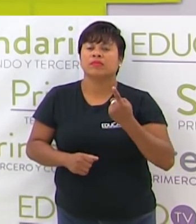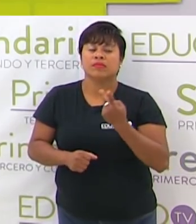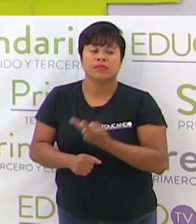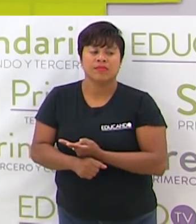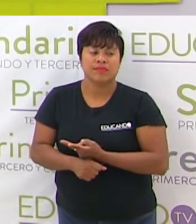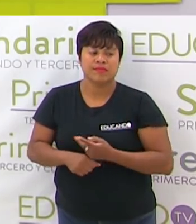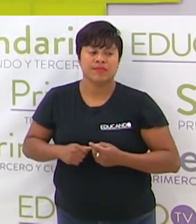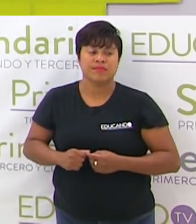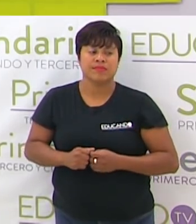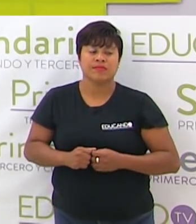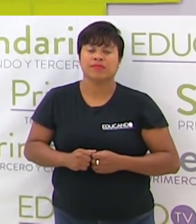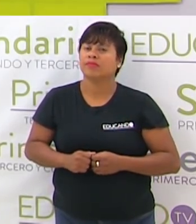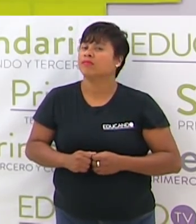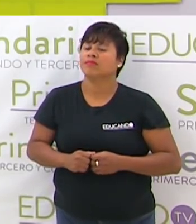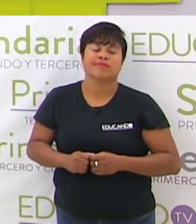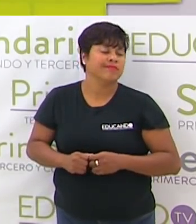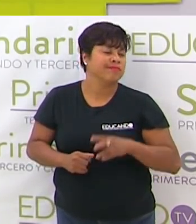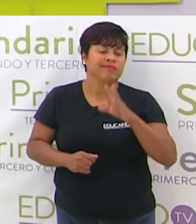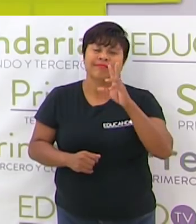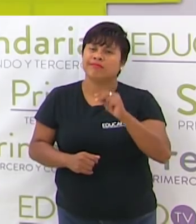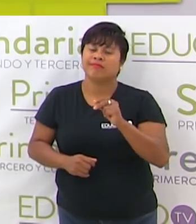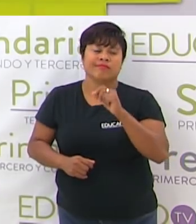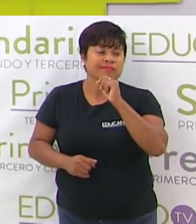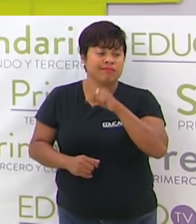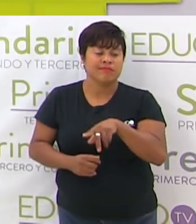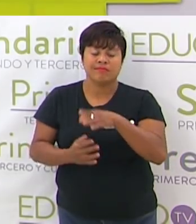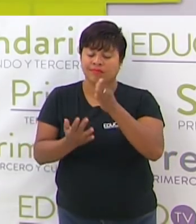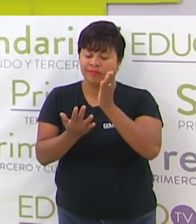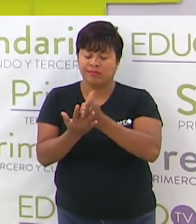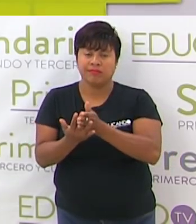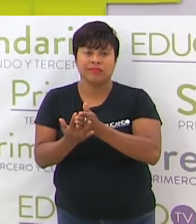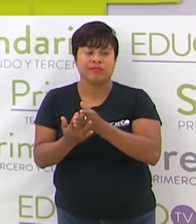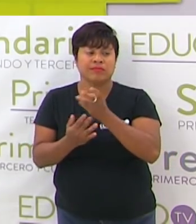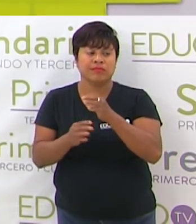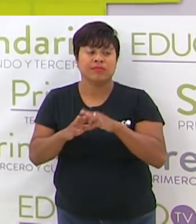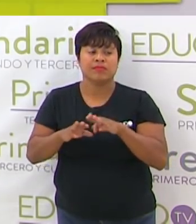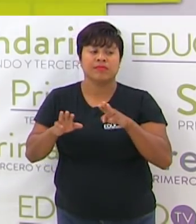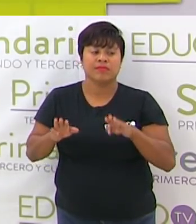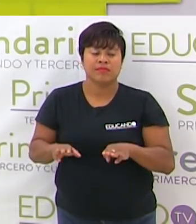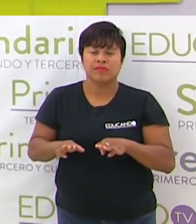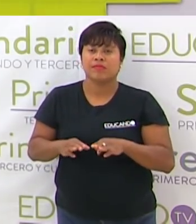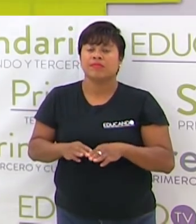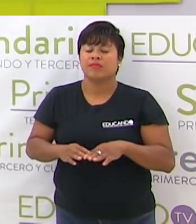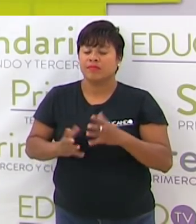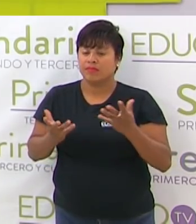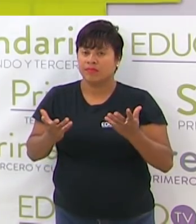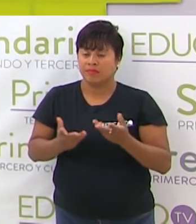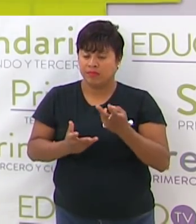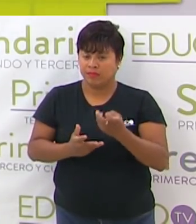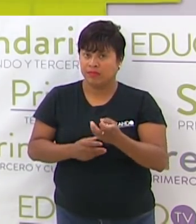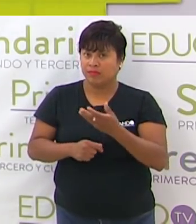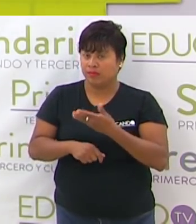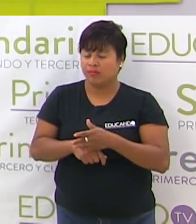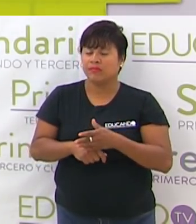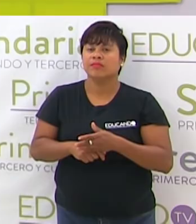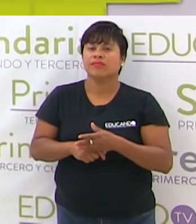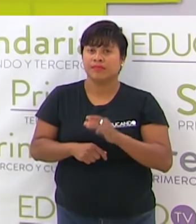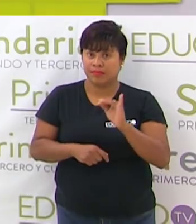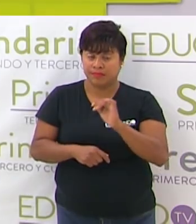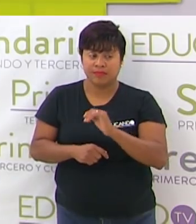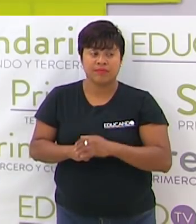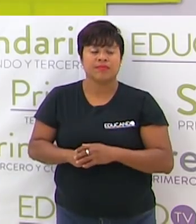pasó? No se obtiene la mitad de la medida dividiendo la figura a la mitad,